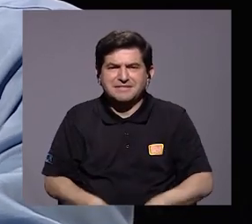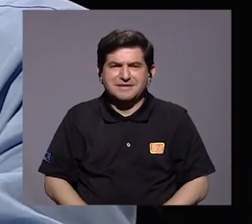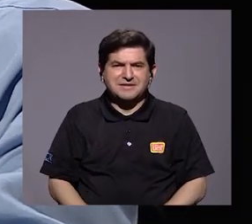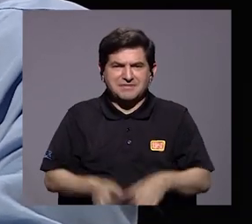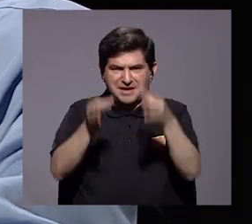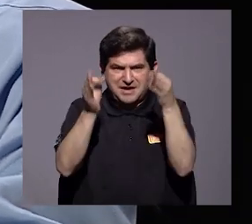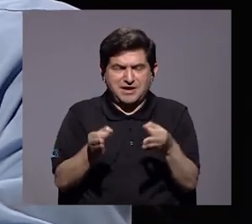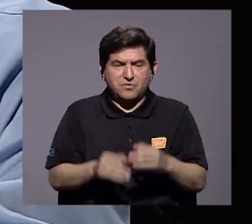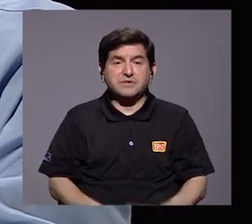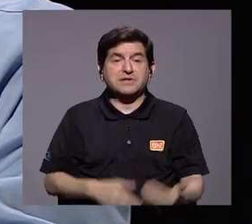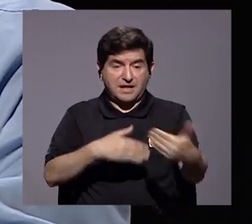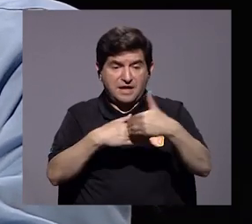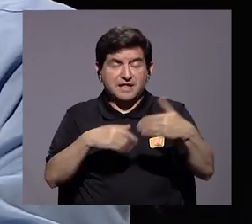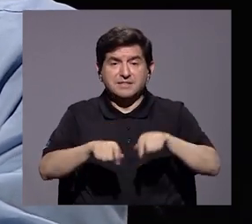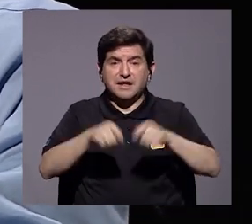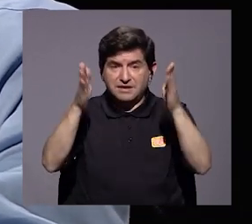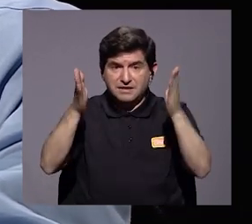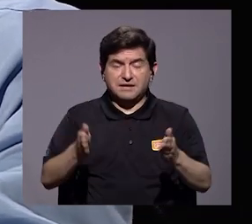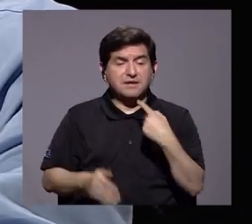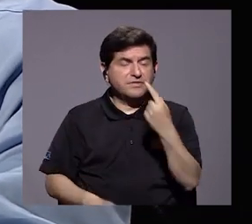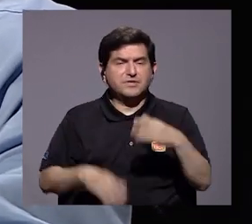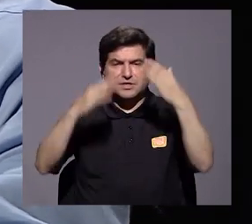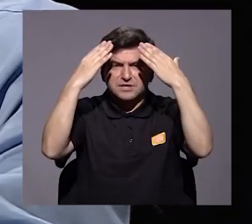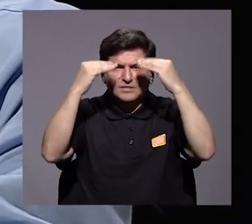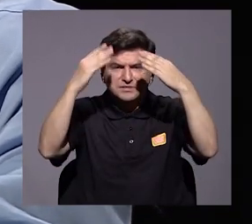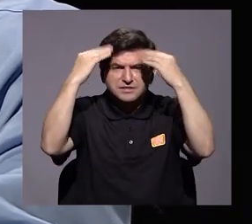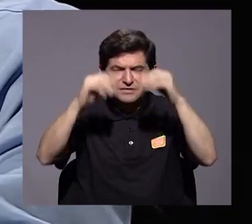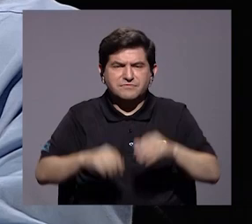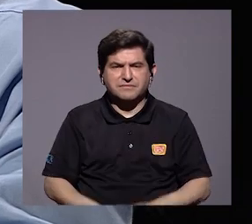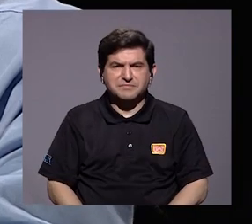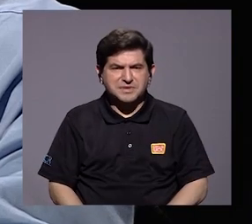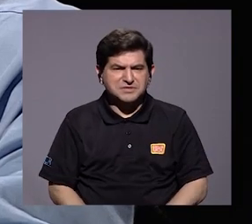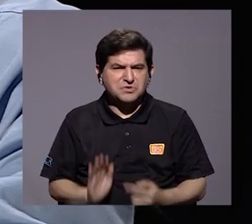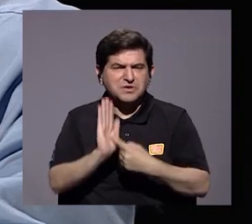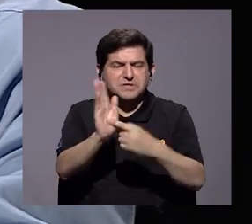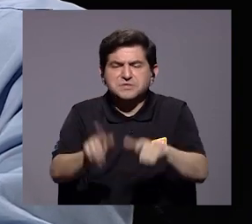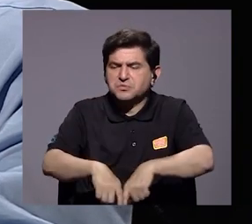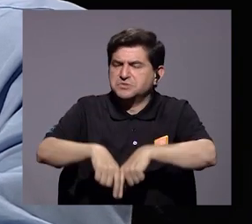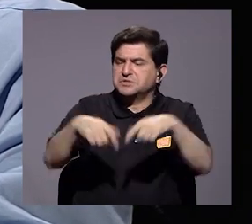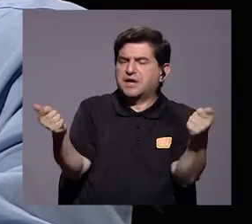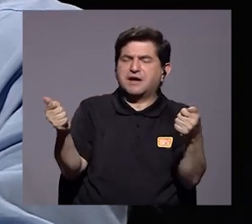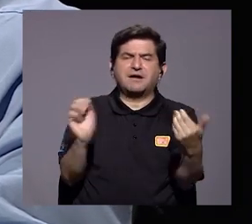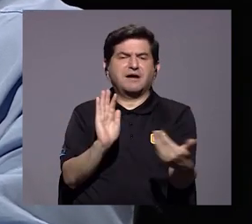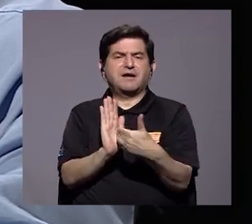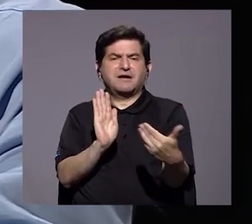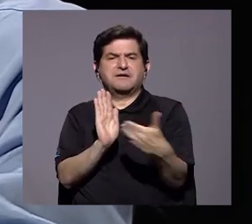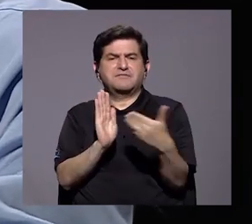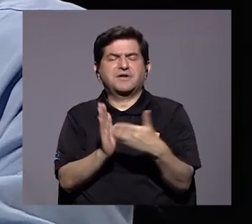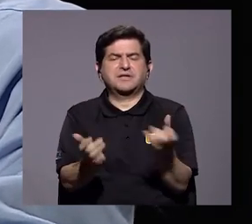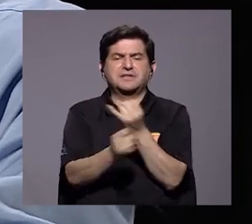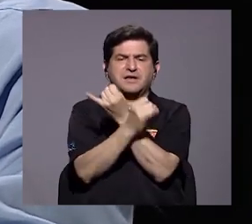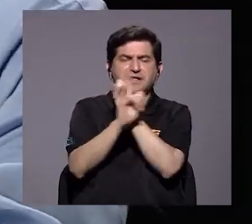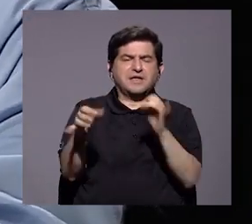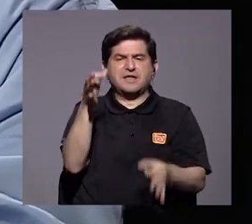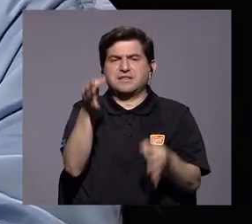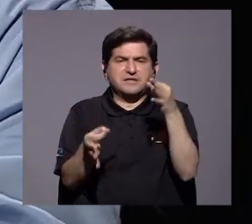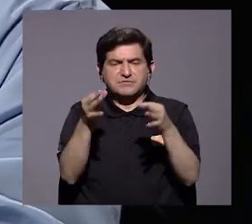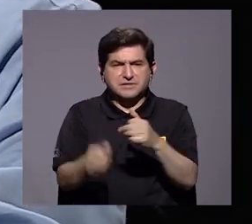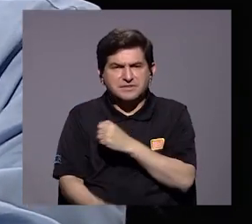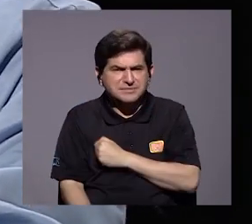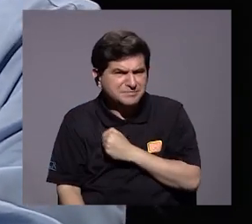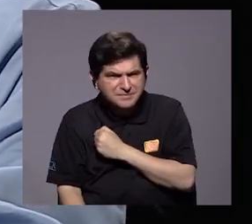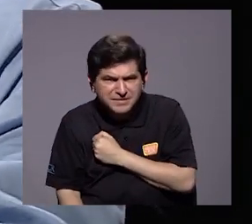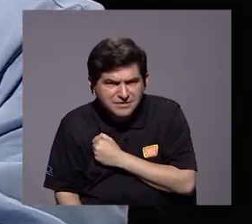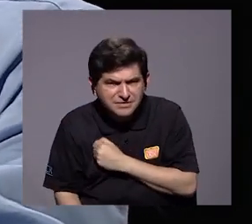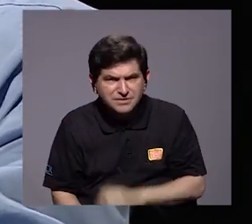incluso llega a atacar a la prensa dice que hay informaciones de la prensa que afectan la independencia judicial perdón